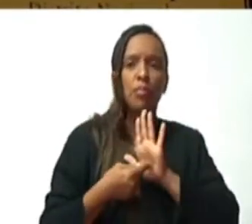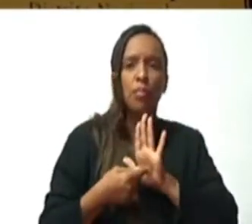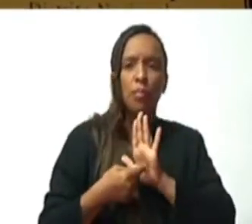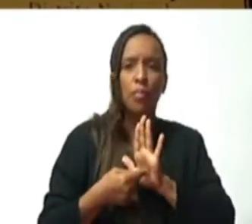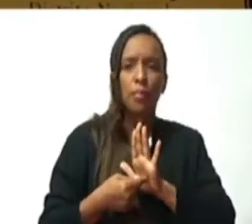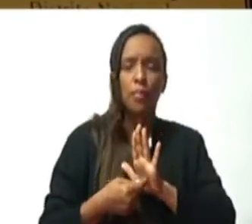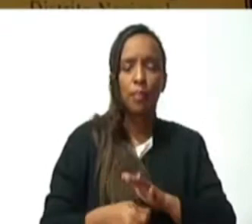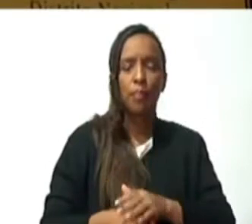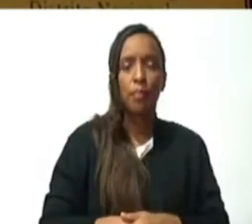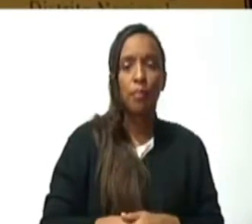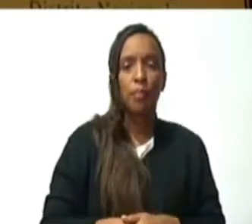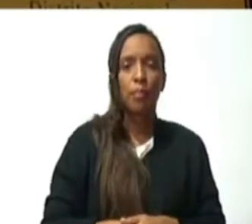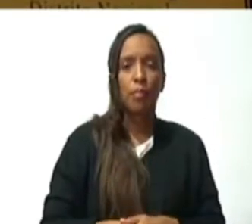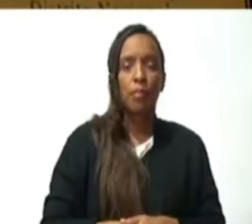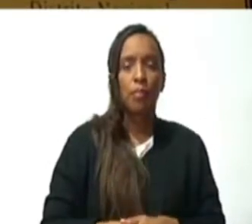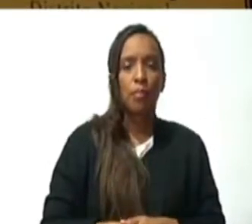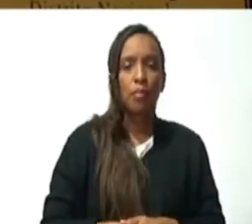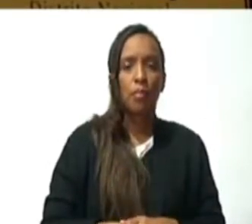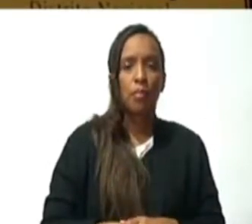enseña el inglés